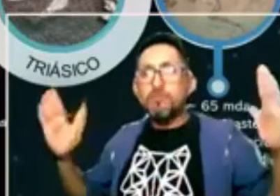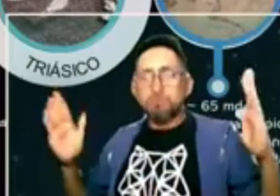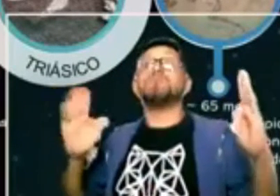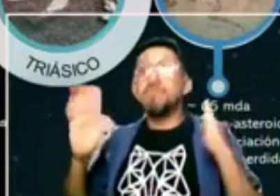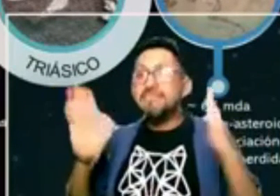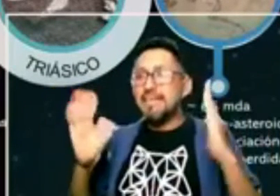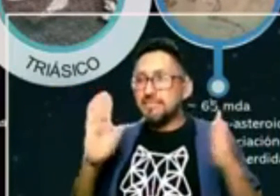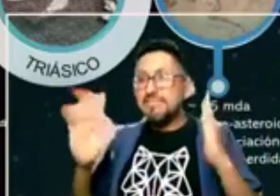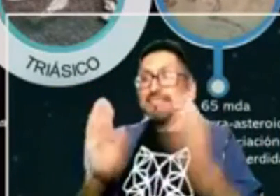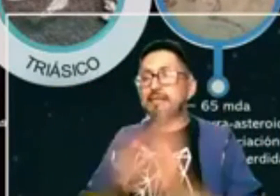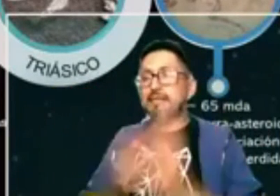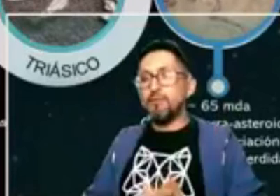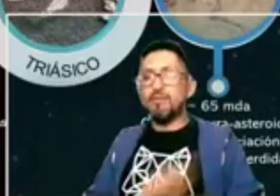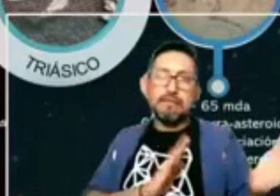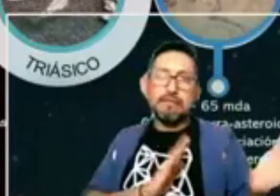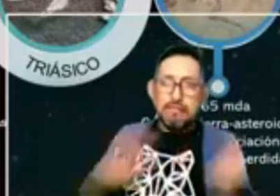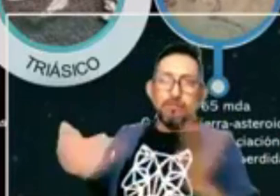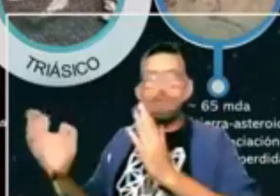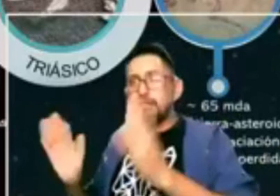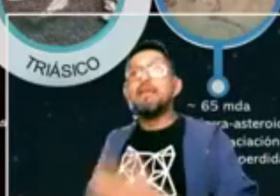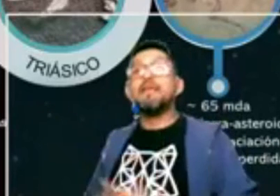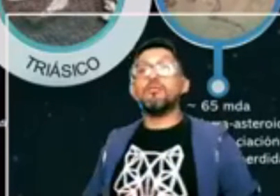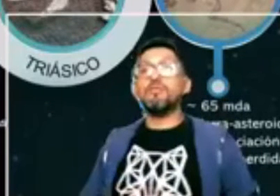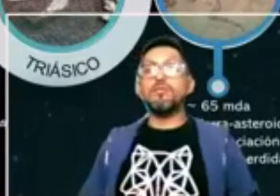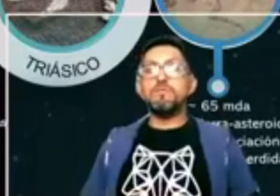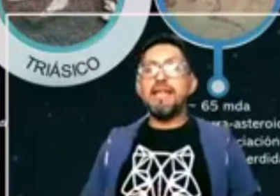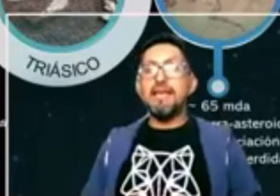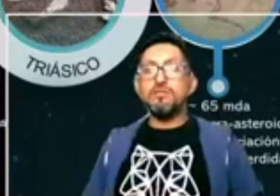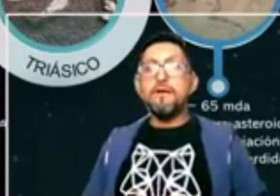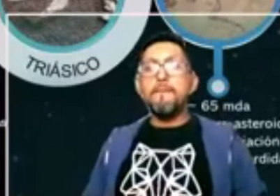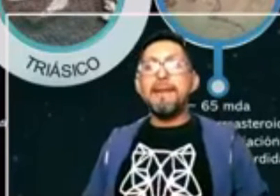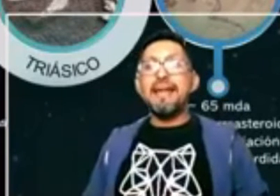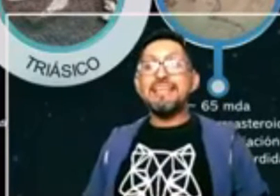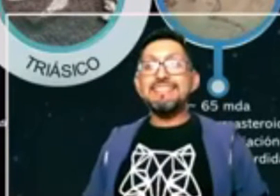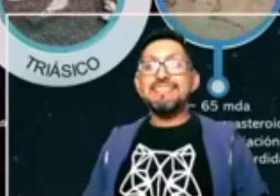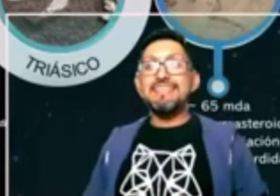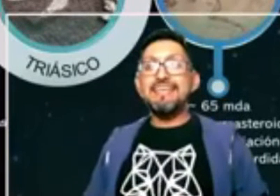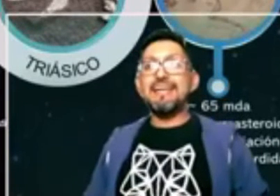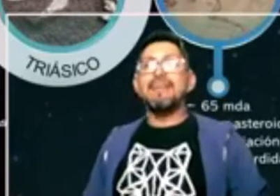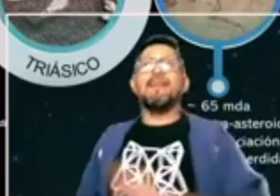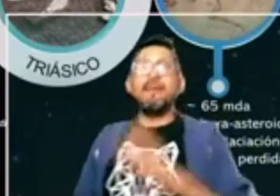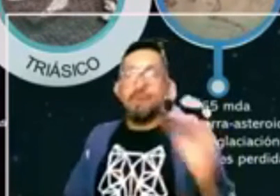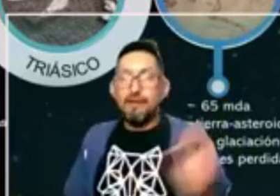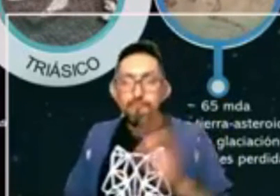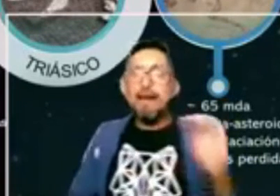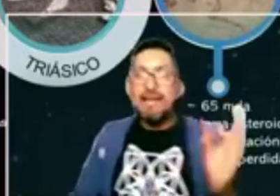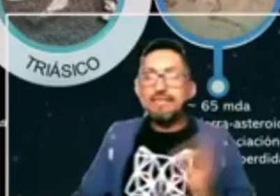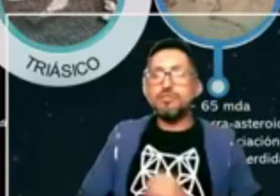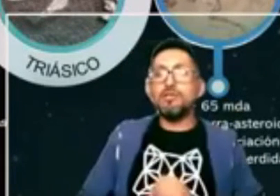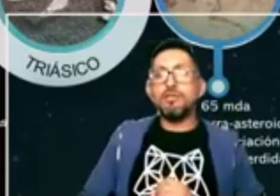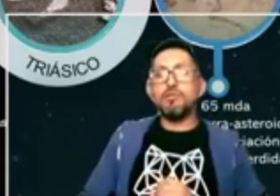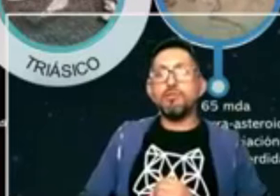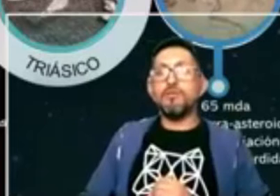periodo de ese tamaño, entre 75 mil, 200 mil años, para que se extinguieran más